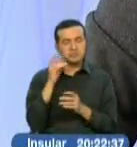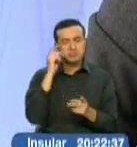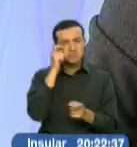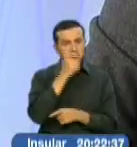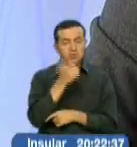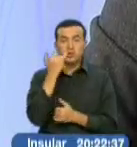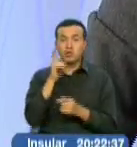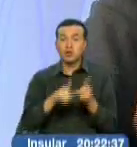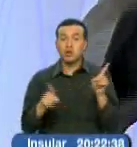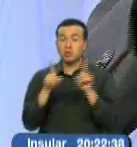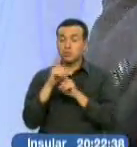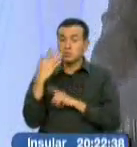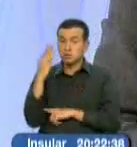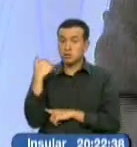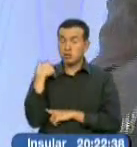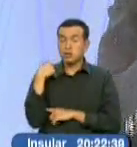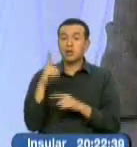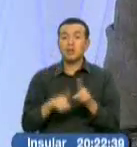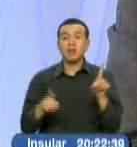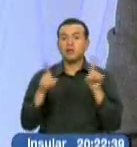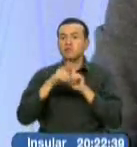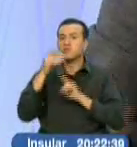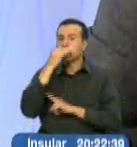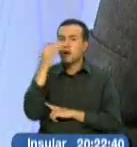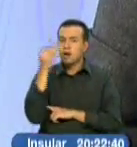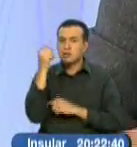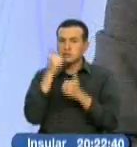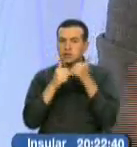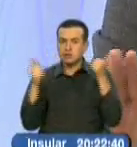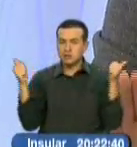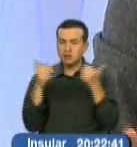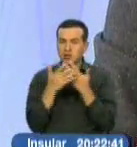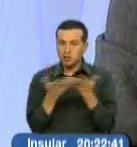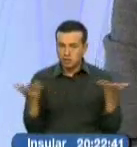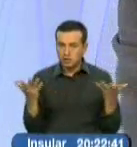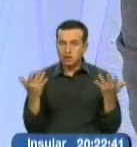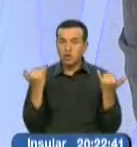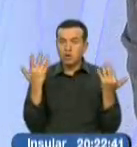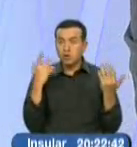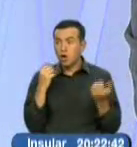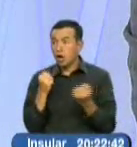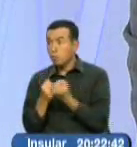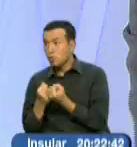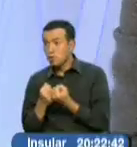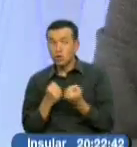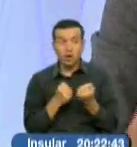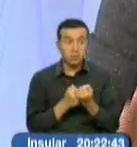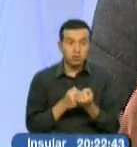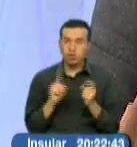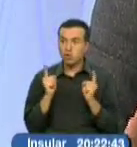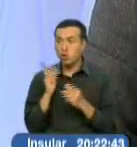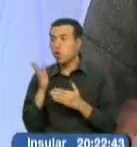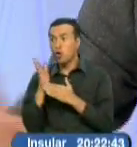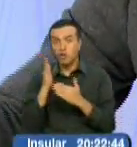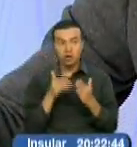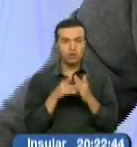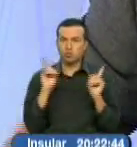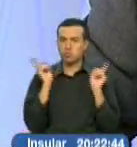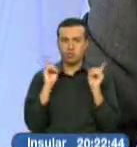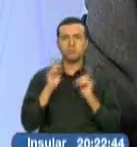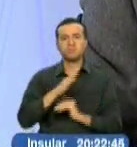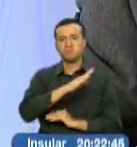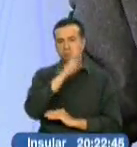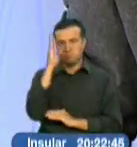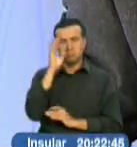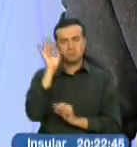audiencias, y hoy los datos que tenemos son datos reales de los candidatos, y por tanto aquí no se ha favorecido ni se ha perjudicado a nadie, porque ese es un